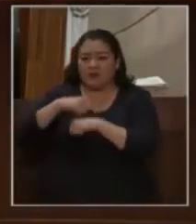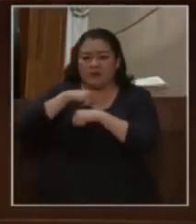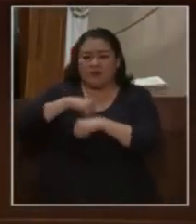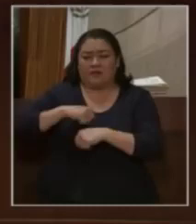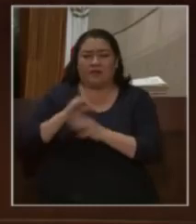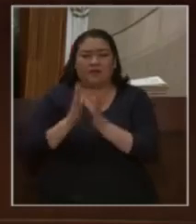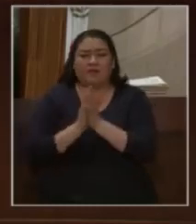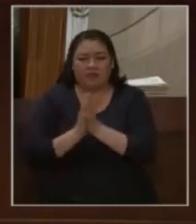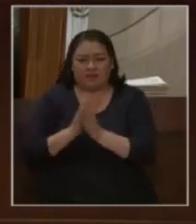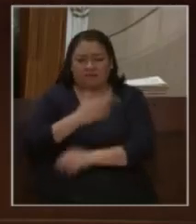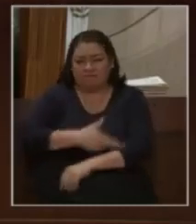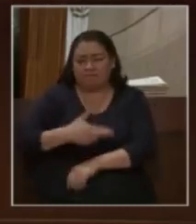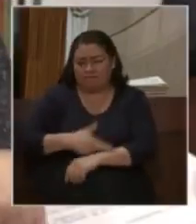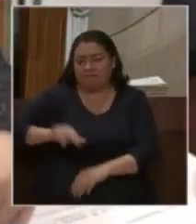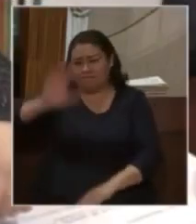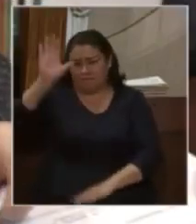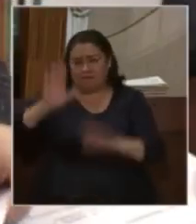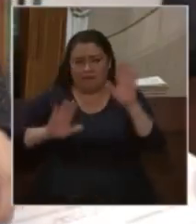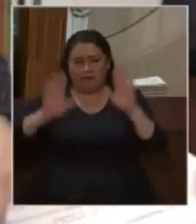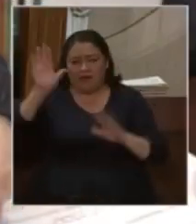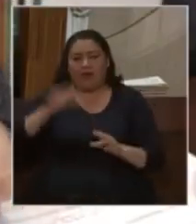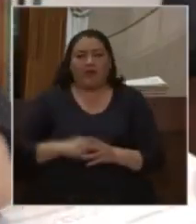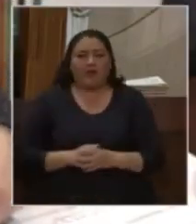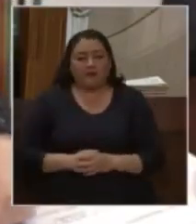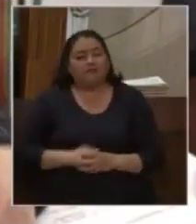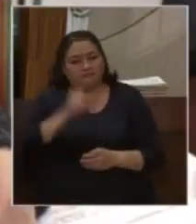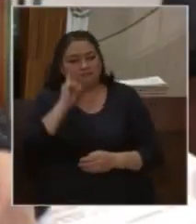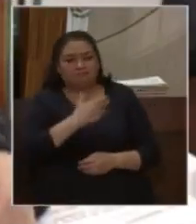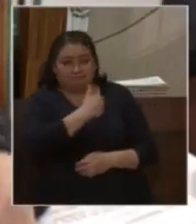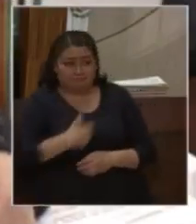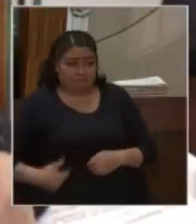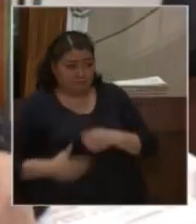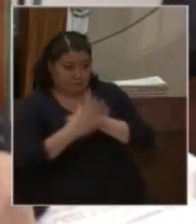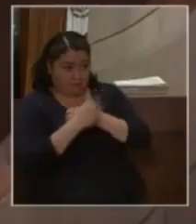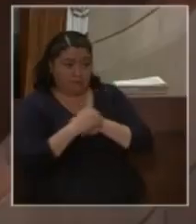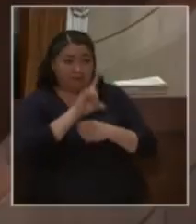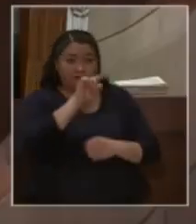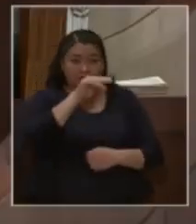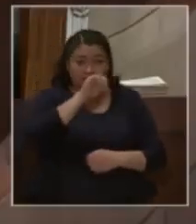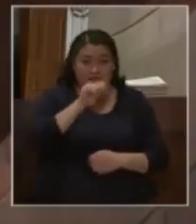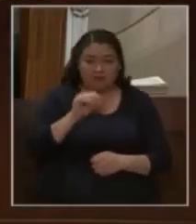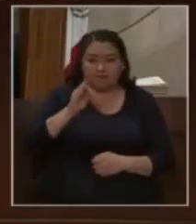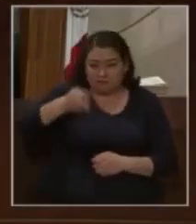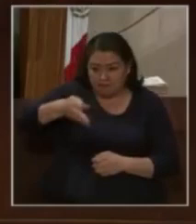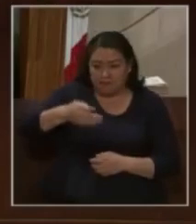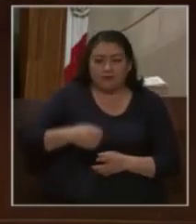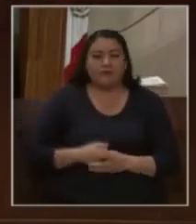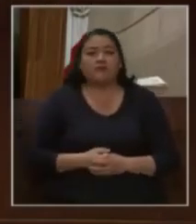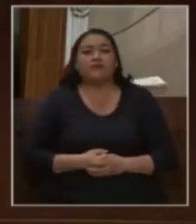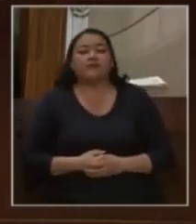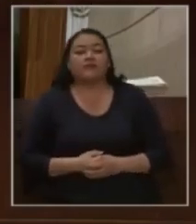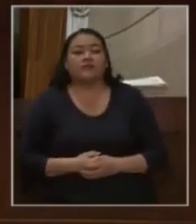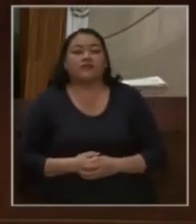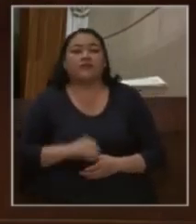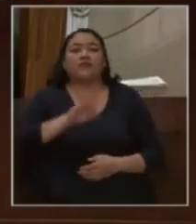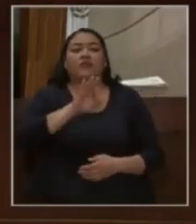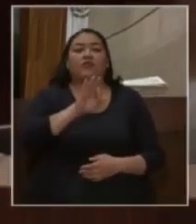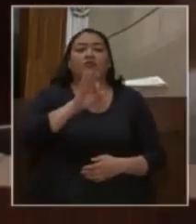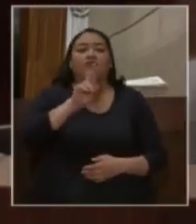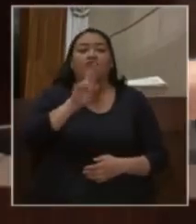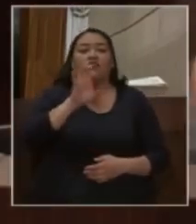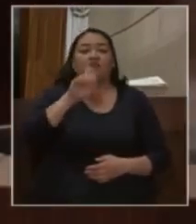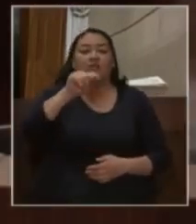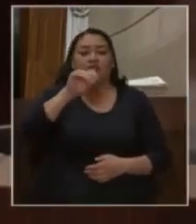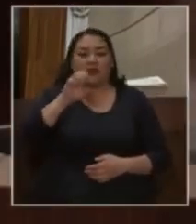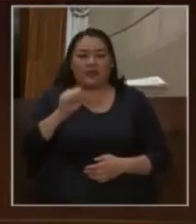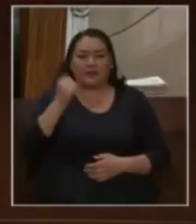tome la votación que corresponda. Con su autorización, magistrada presidenta. Magistrado Felipe de la Mata Pisaña. A favor. Magistrado Felipe Alfredo